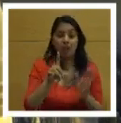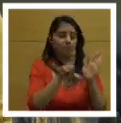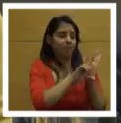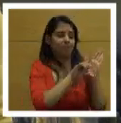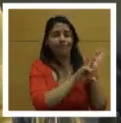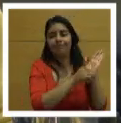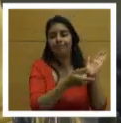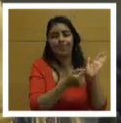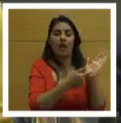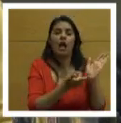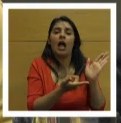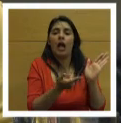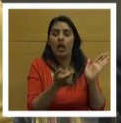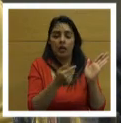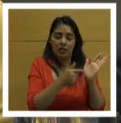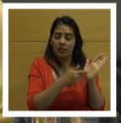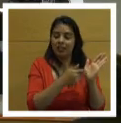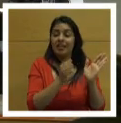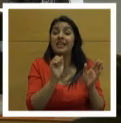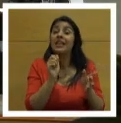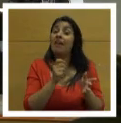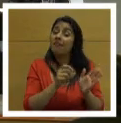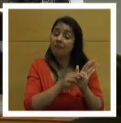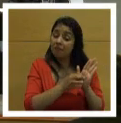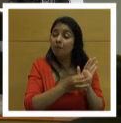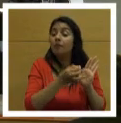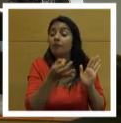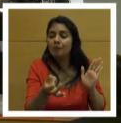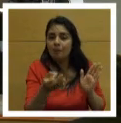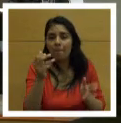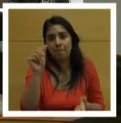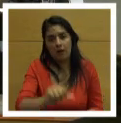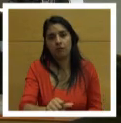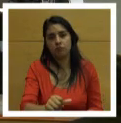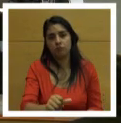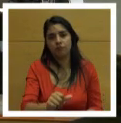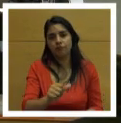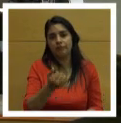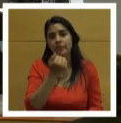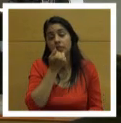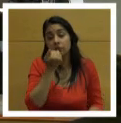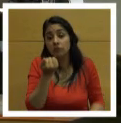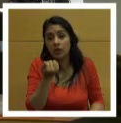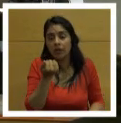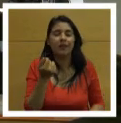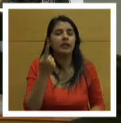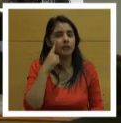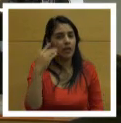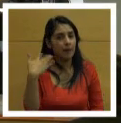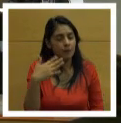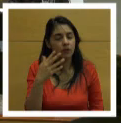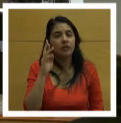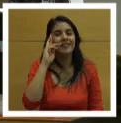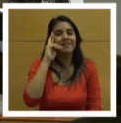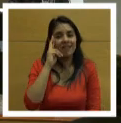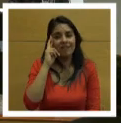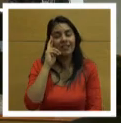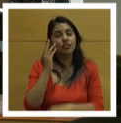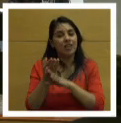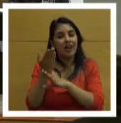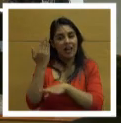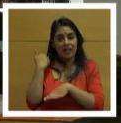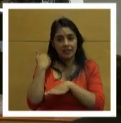van a aplicarla a lo mejor de forma defectuosa. Por eso es tan importante hacer este razonamiento previo para poder, de alguna